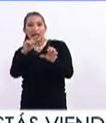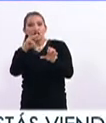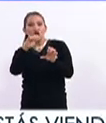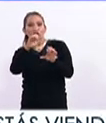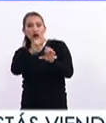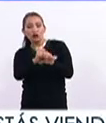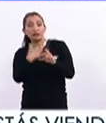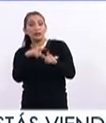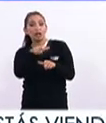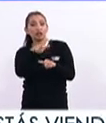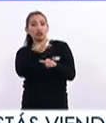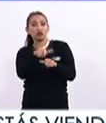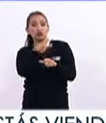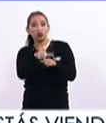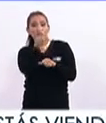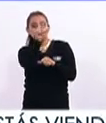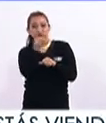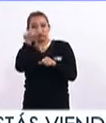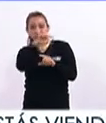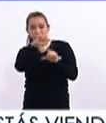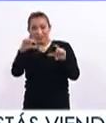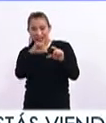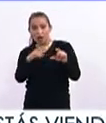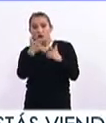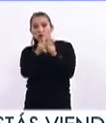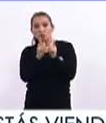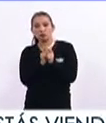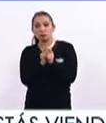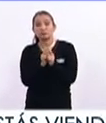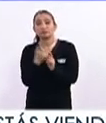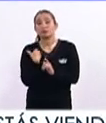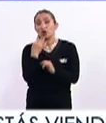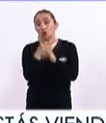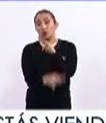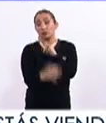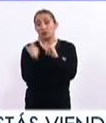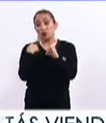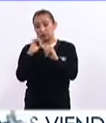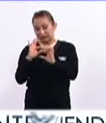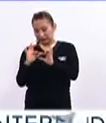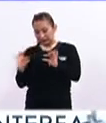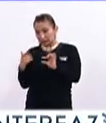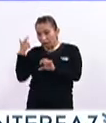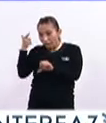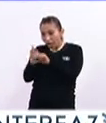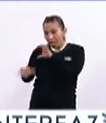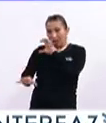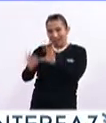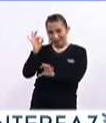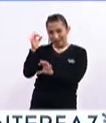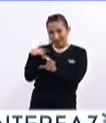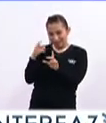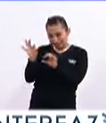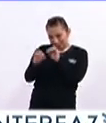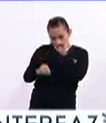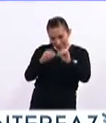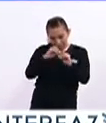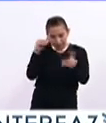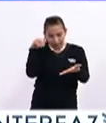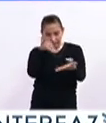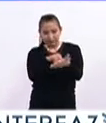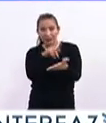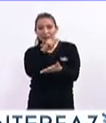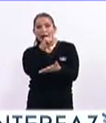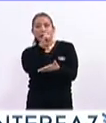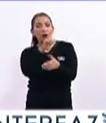periodos y en 18 columnas verticales llamadas grupos. Los últimos elementos en ser descubiertos, sintetizados y agregados a